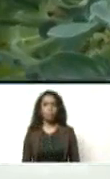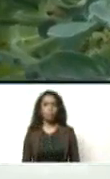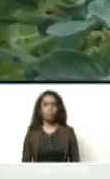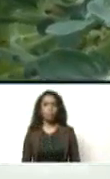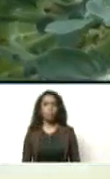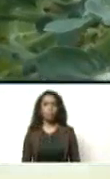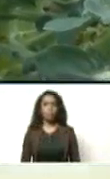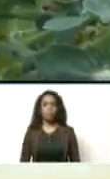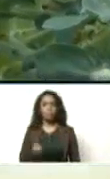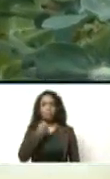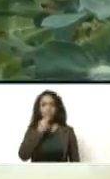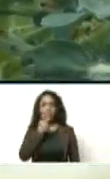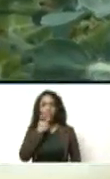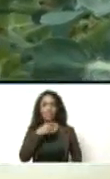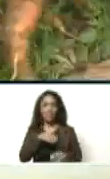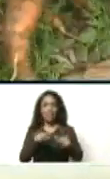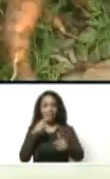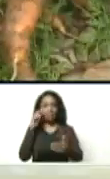Qué hermosas tierras,